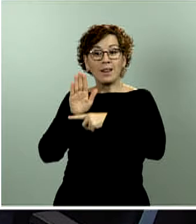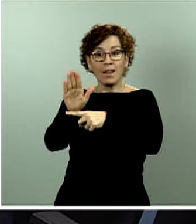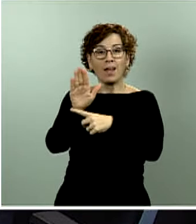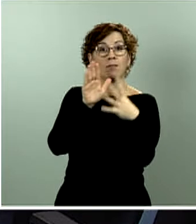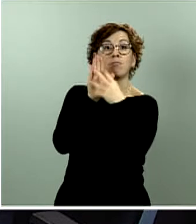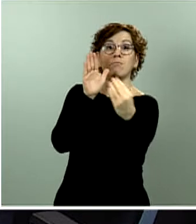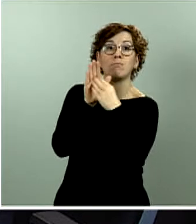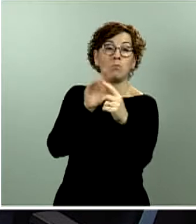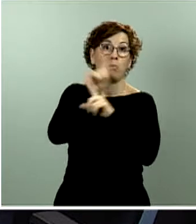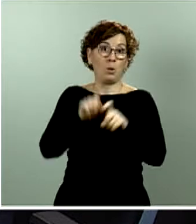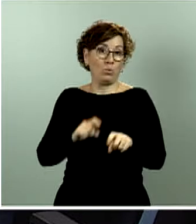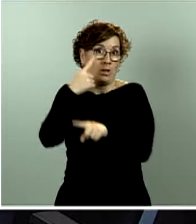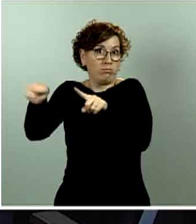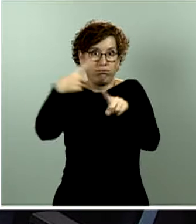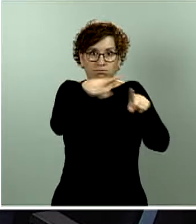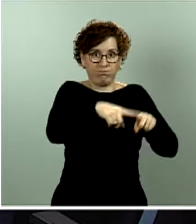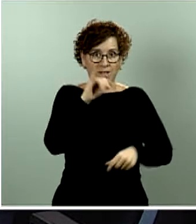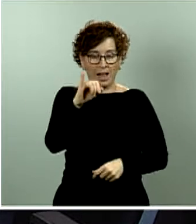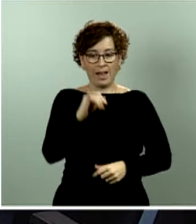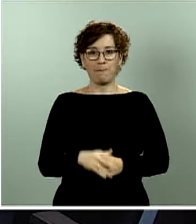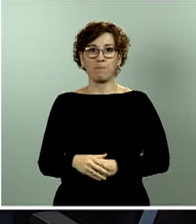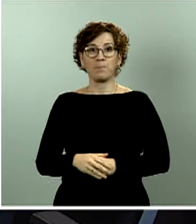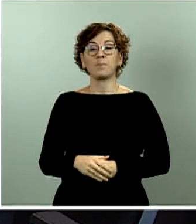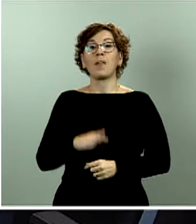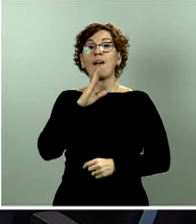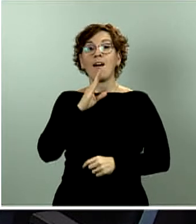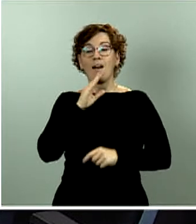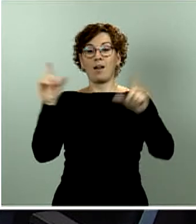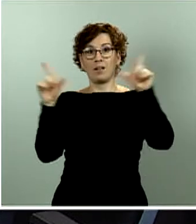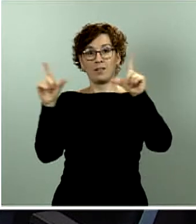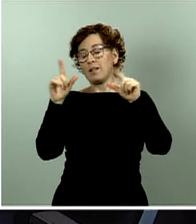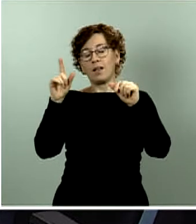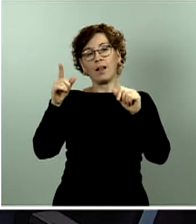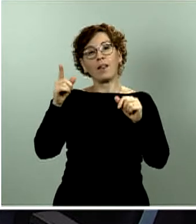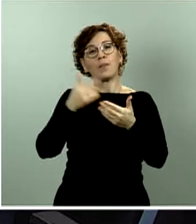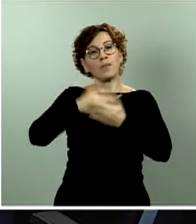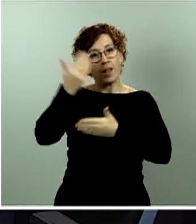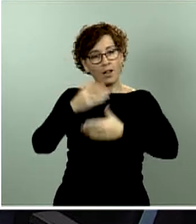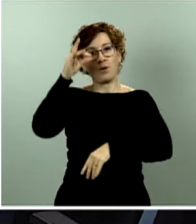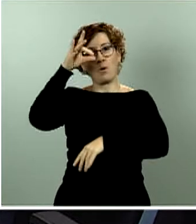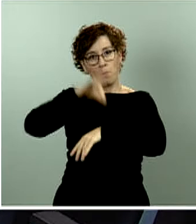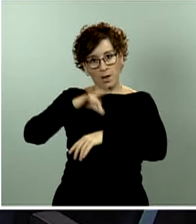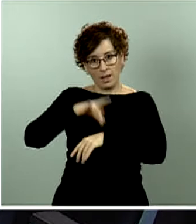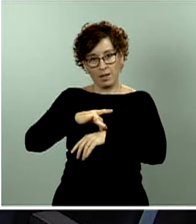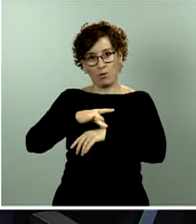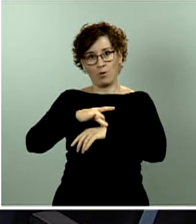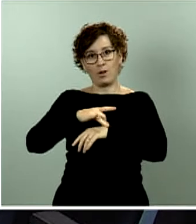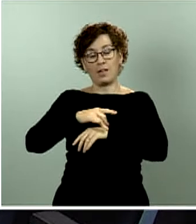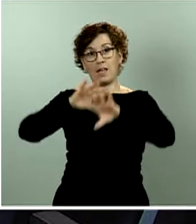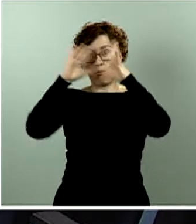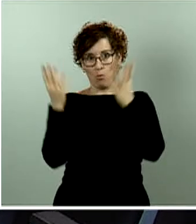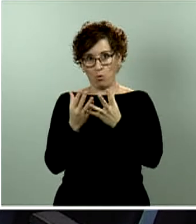más a través de la pregunta que formula Diario Médico, Correo Farmacéutico y El Mundo. Ayer insistieron en la estadística